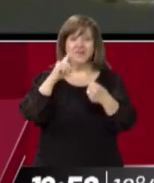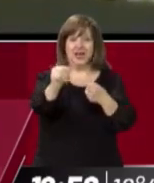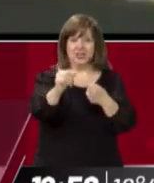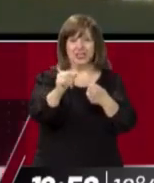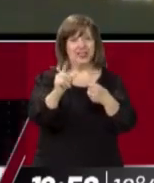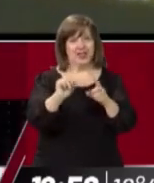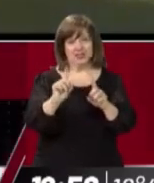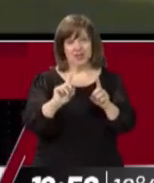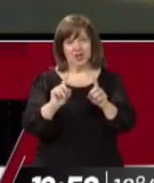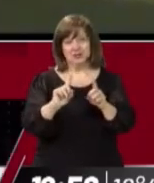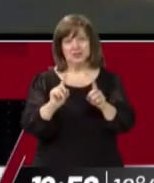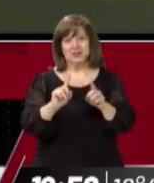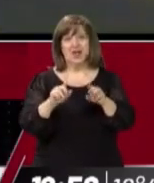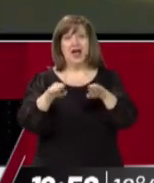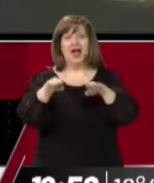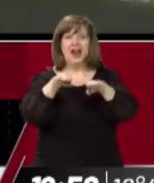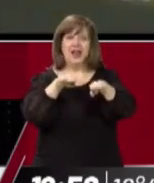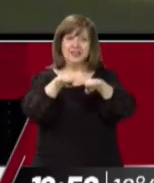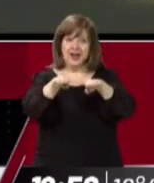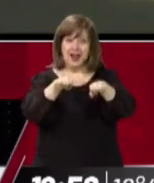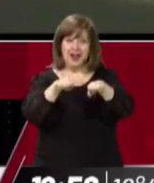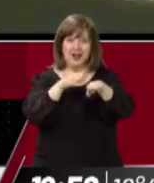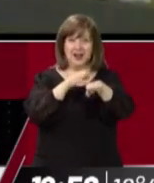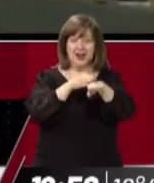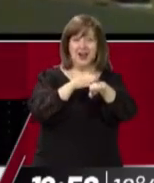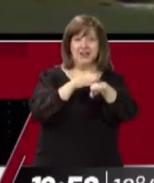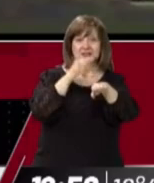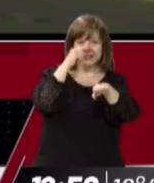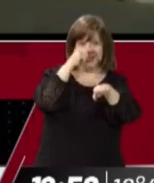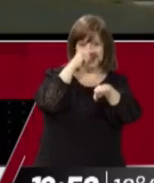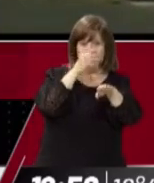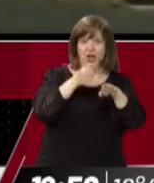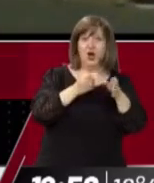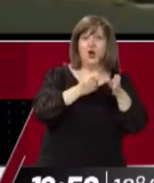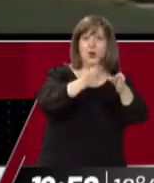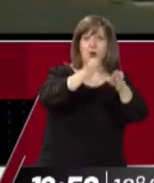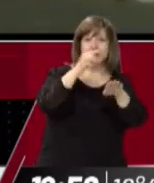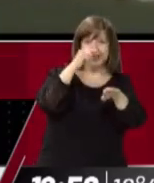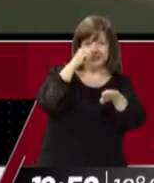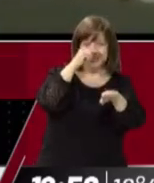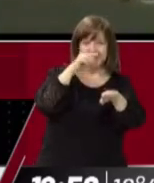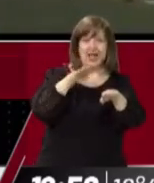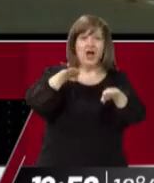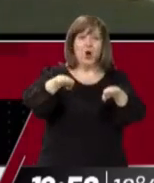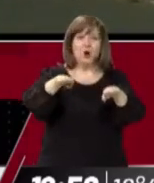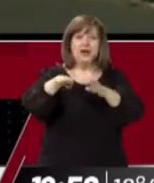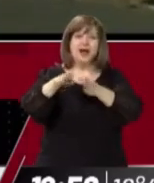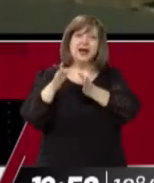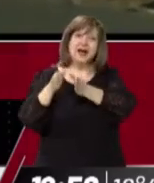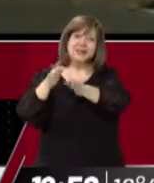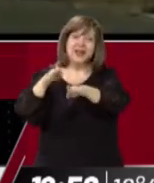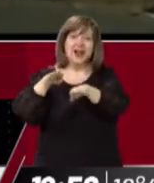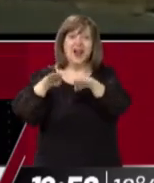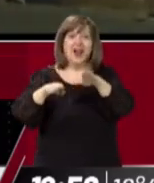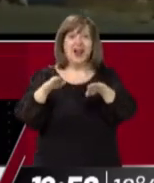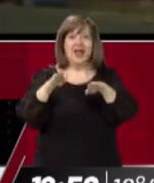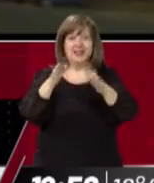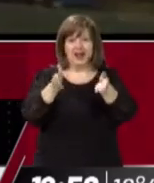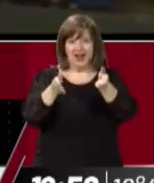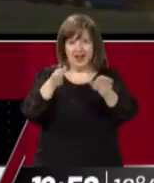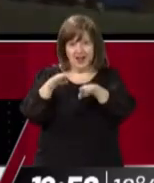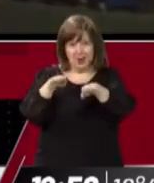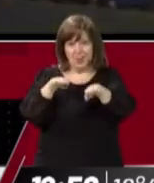grande, entiendo que en los laterales el acceso, los autos también, porque hemos cubierto varios accidentes en los laterales, los accesos más cerca de la